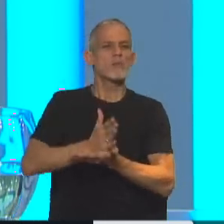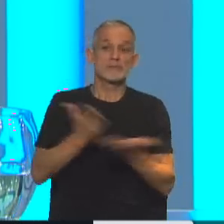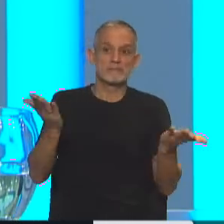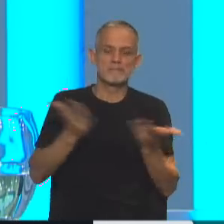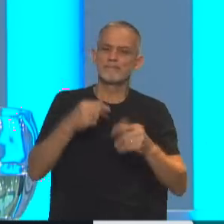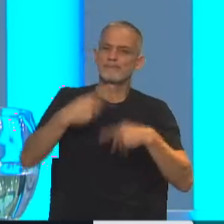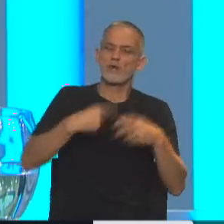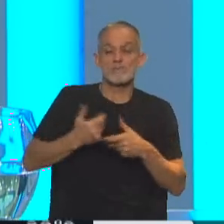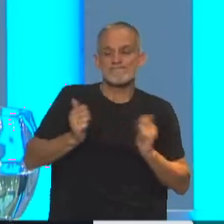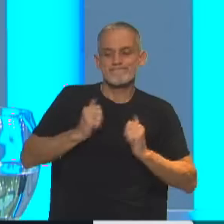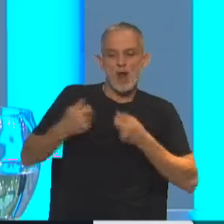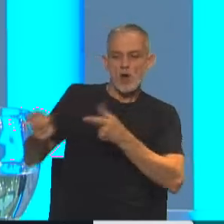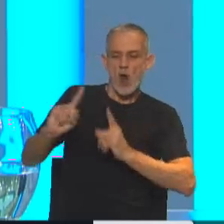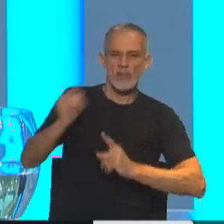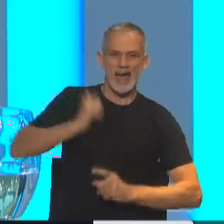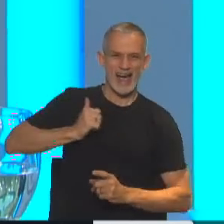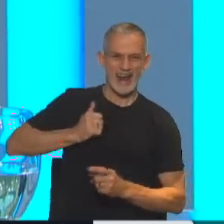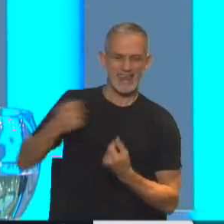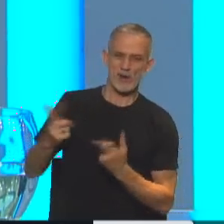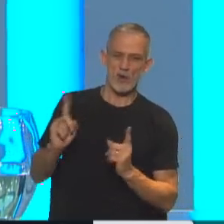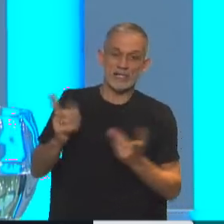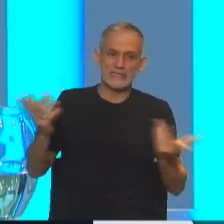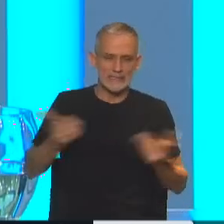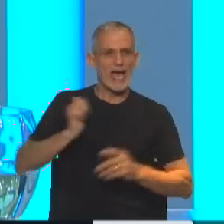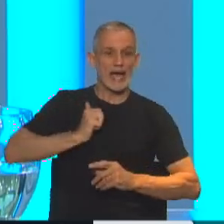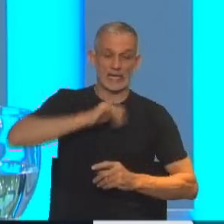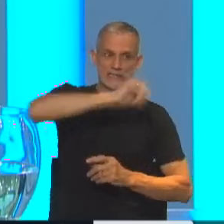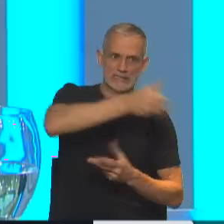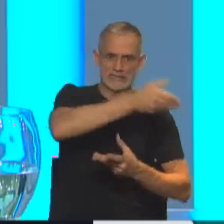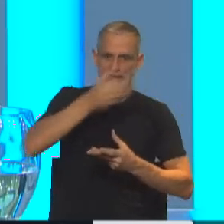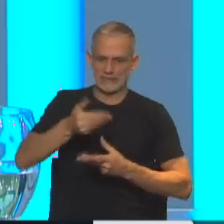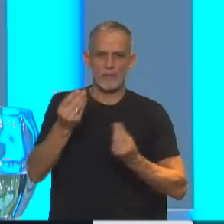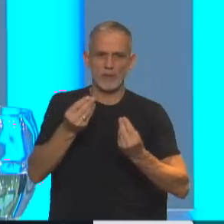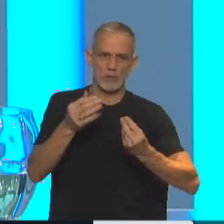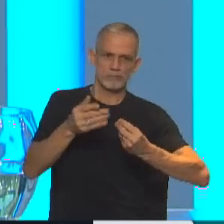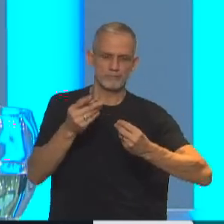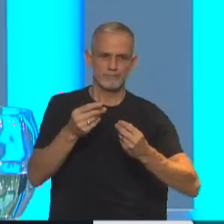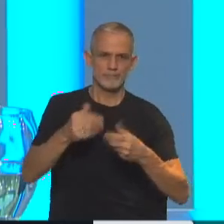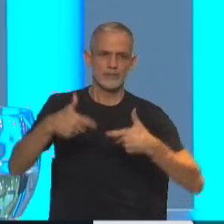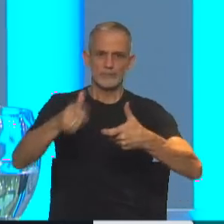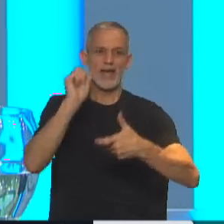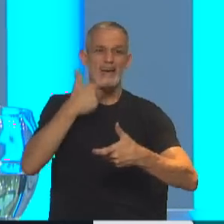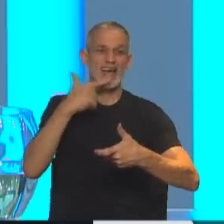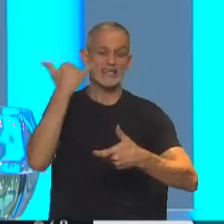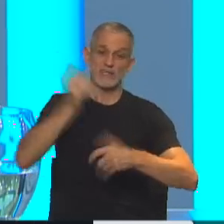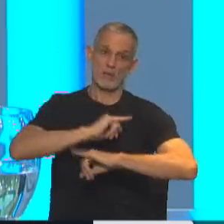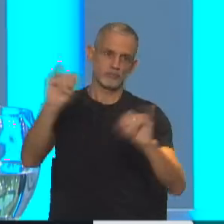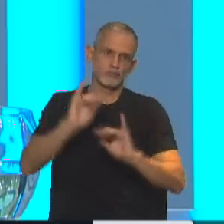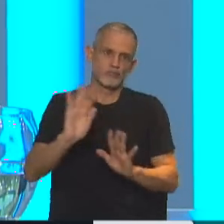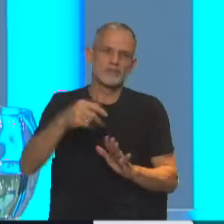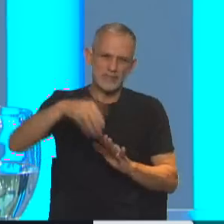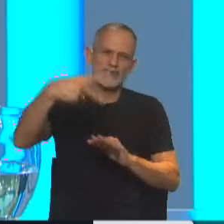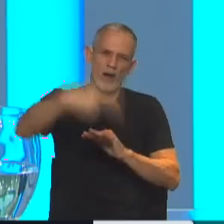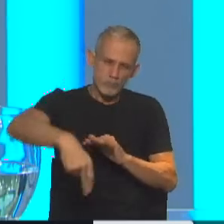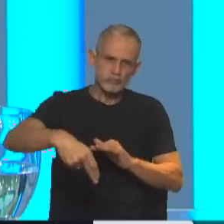puede devolver ahora bueno en las últimas horas canadá anunció que si la iba a devolver pero la interrupción del suministro ya estaba anunciada se va